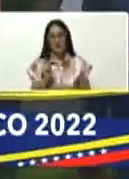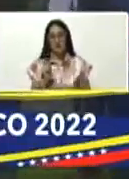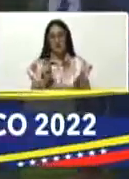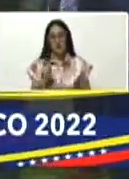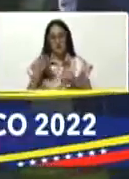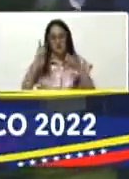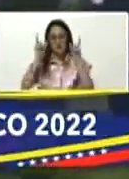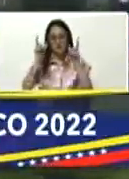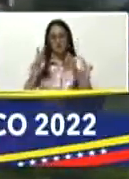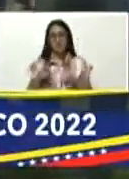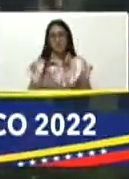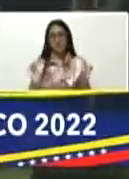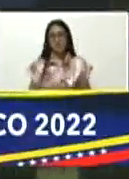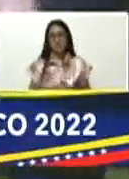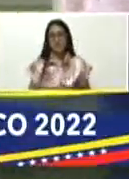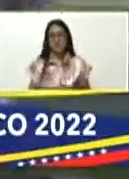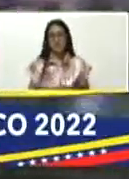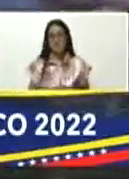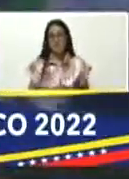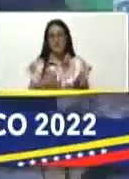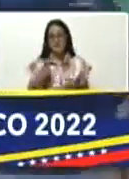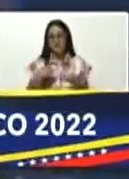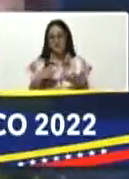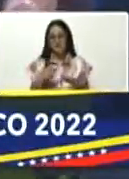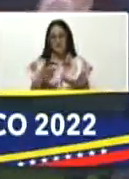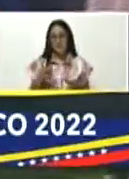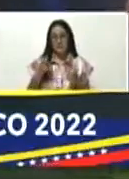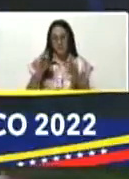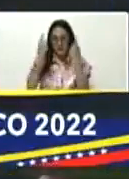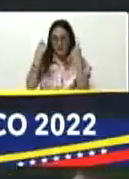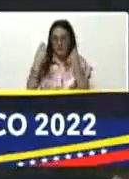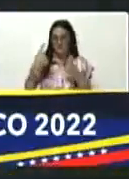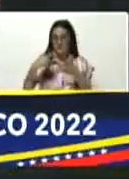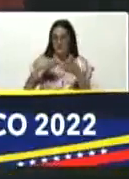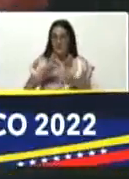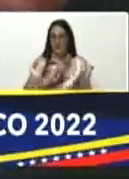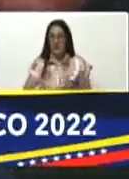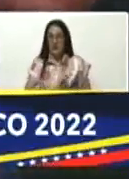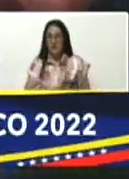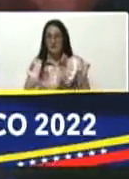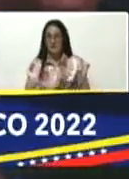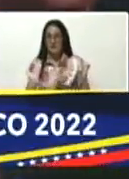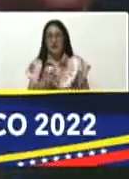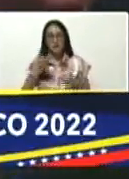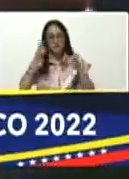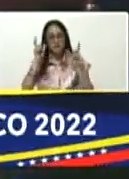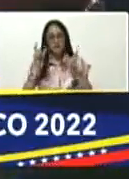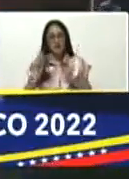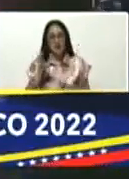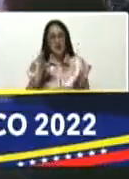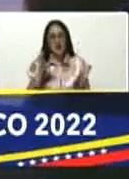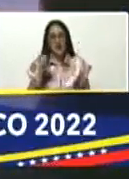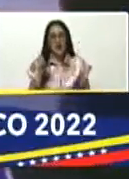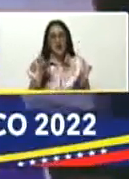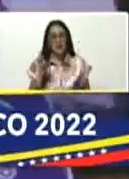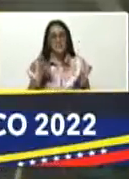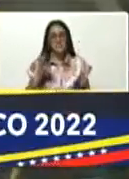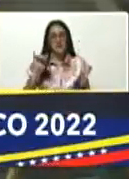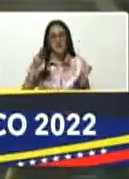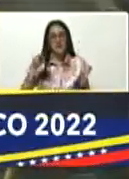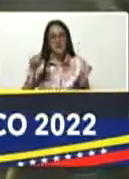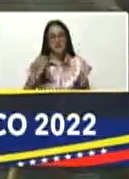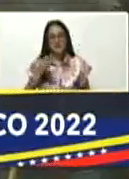ganadería. Ganadería bufalina, ganadería bovina en las distintas razas. La parte de ganadería caprina, ovina, la parte